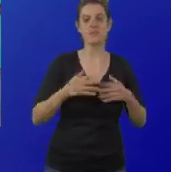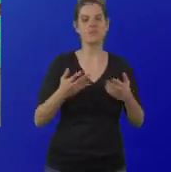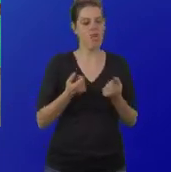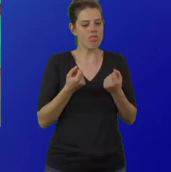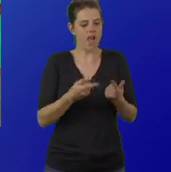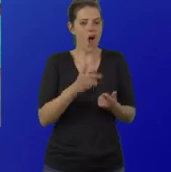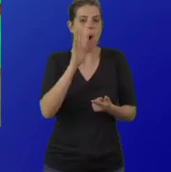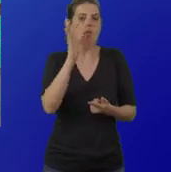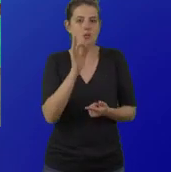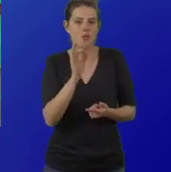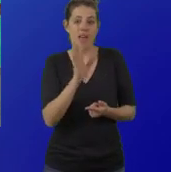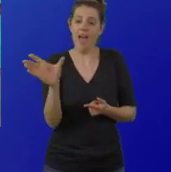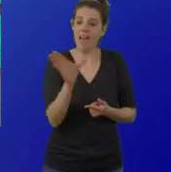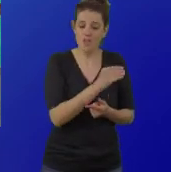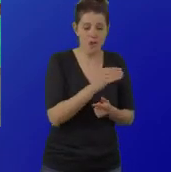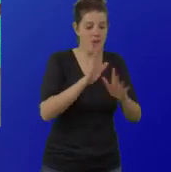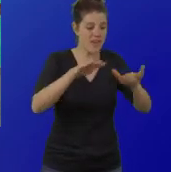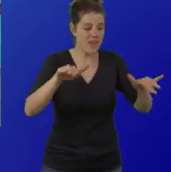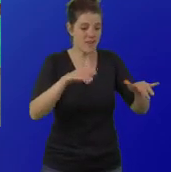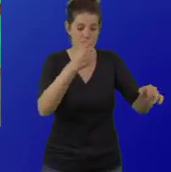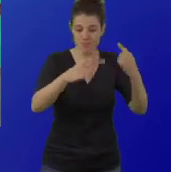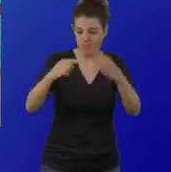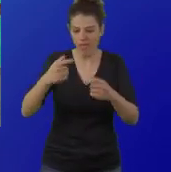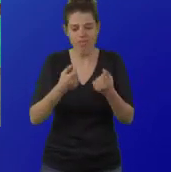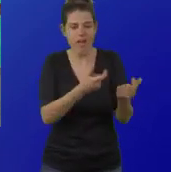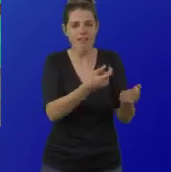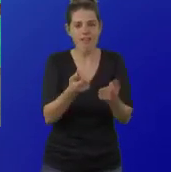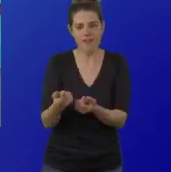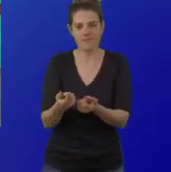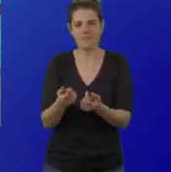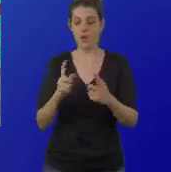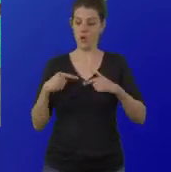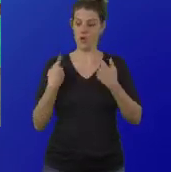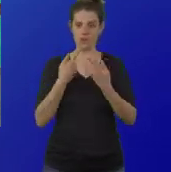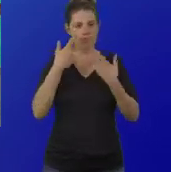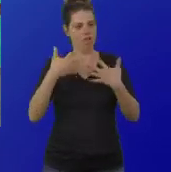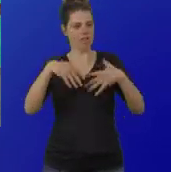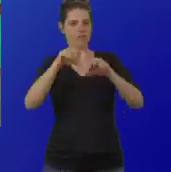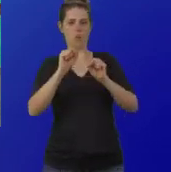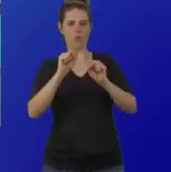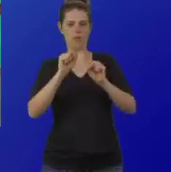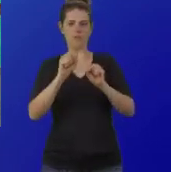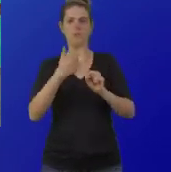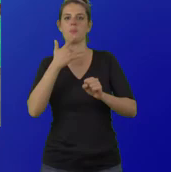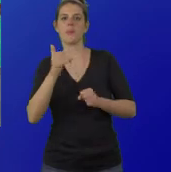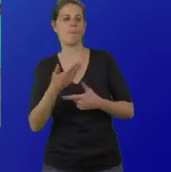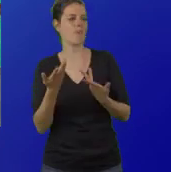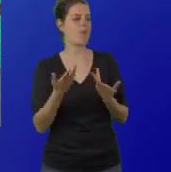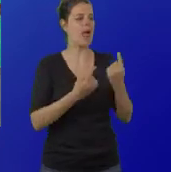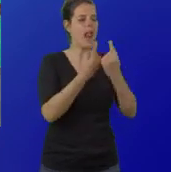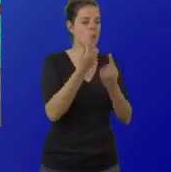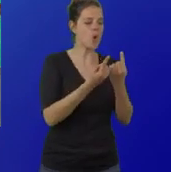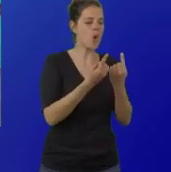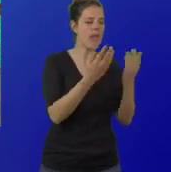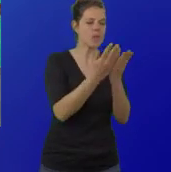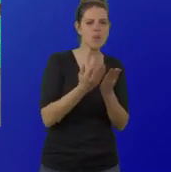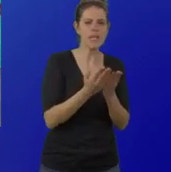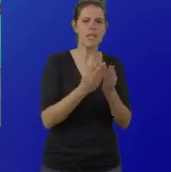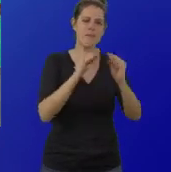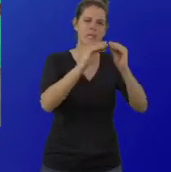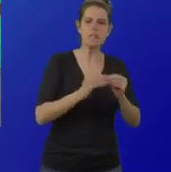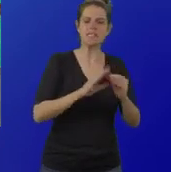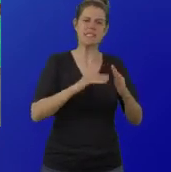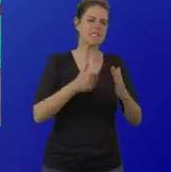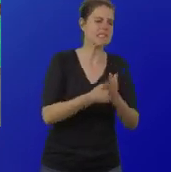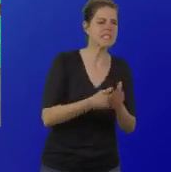dar oportunidades a los distintos chicos. Empezamos a descubrir oportunidades, empezamos a descubrir chicos que les costaba la matemática,